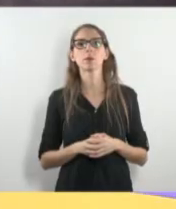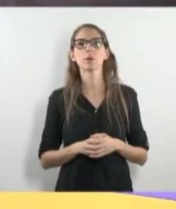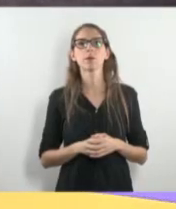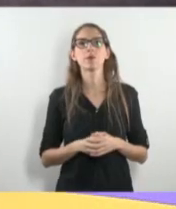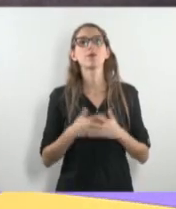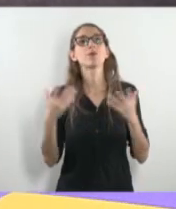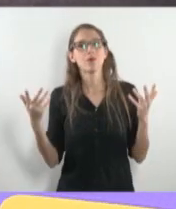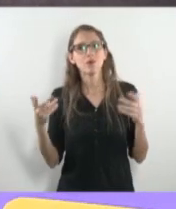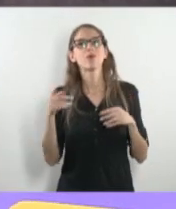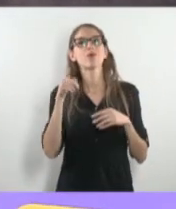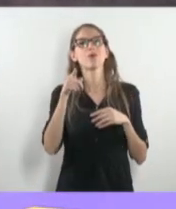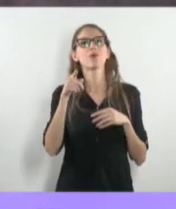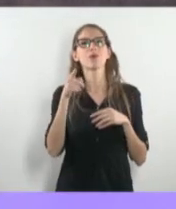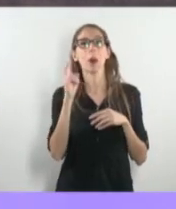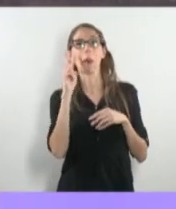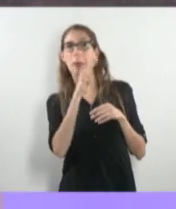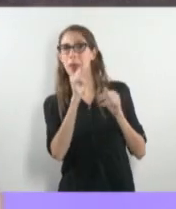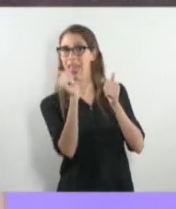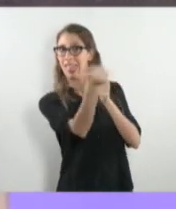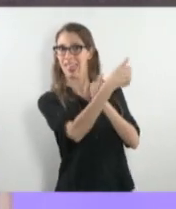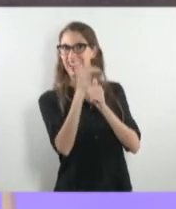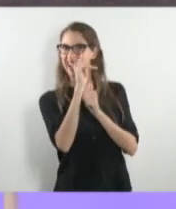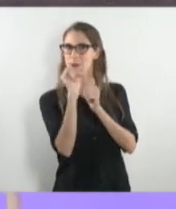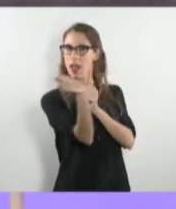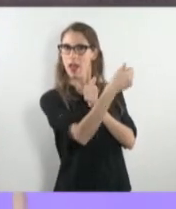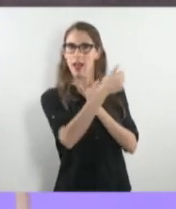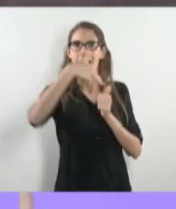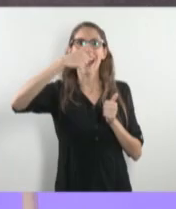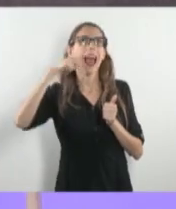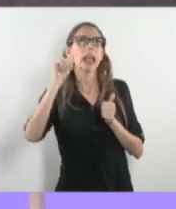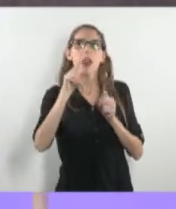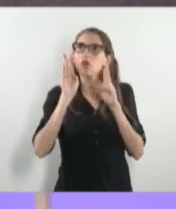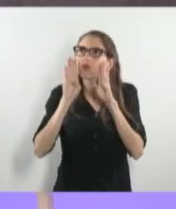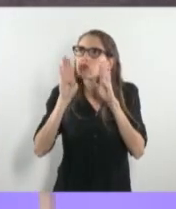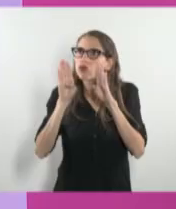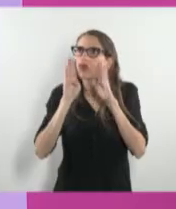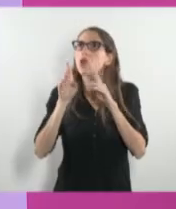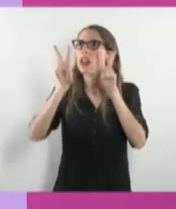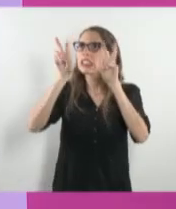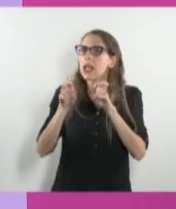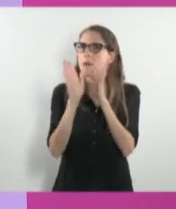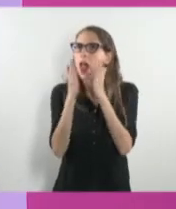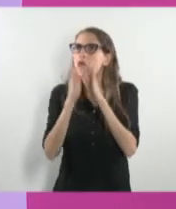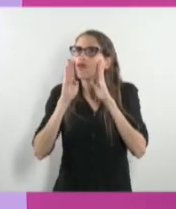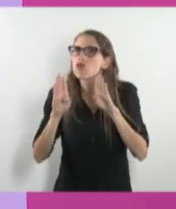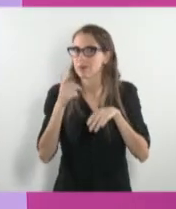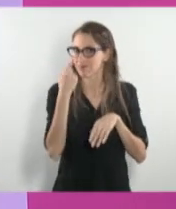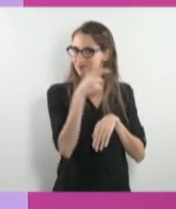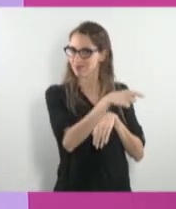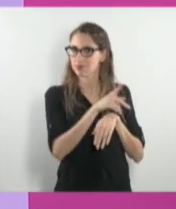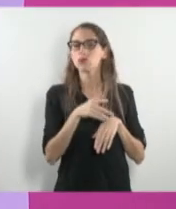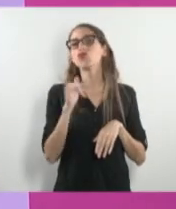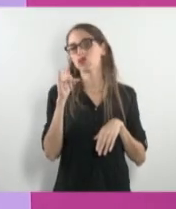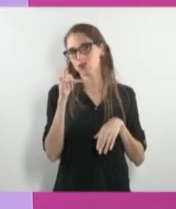Ahí la veo a la profe Analía, a la profe de química, re atenta con el Martín Fierro. La verdad sí, que... Sí, igual ¿qué?